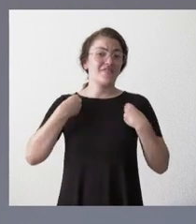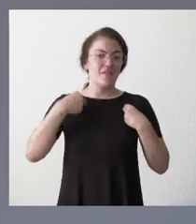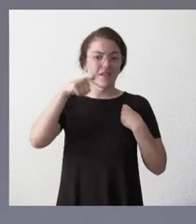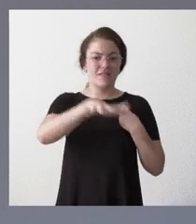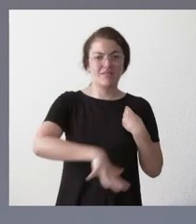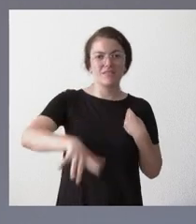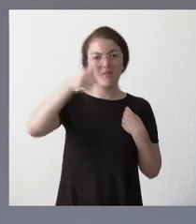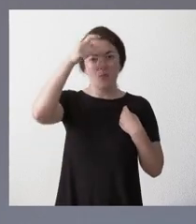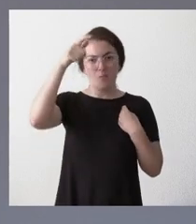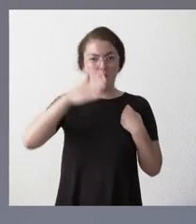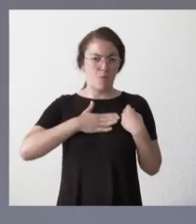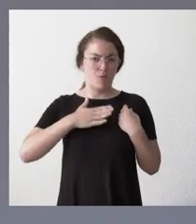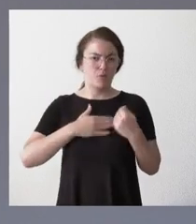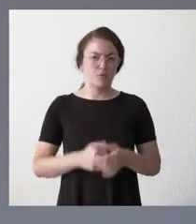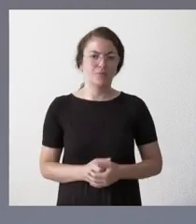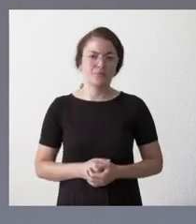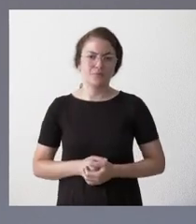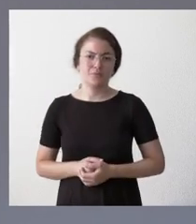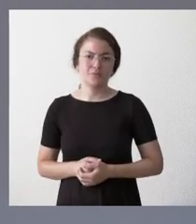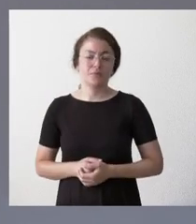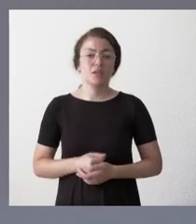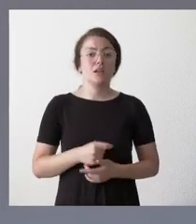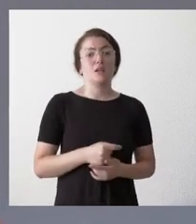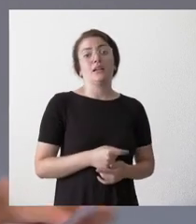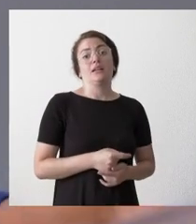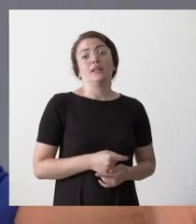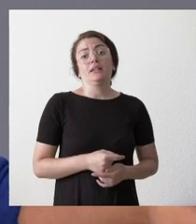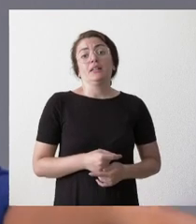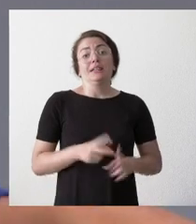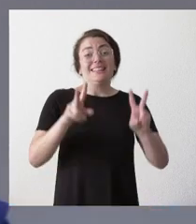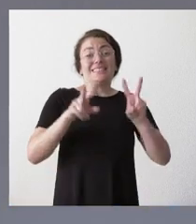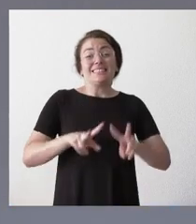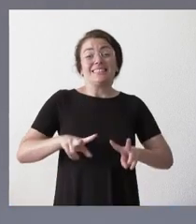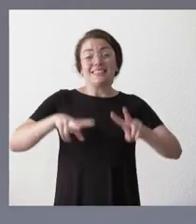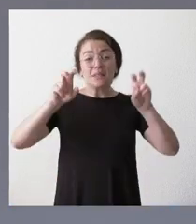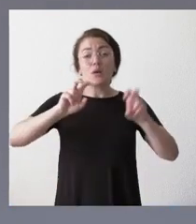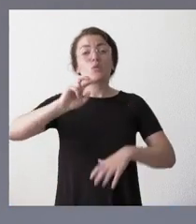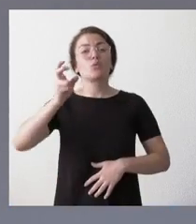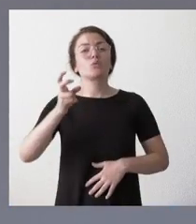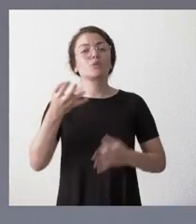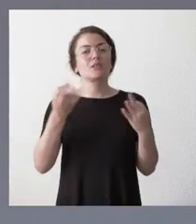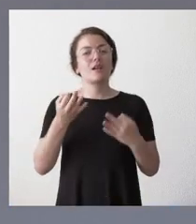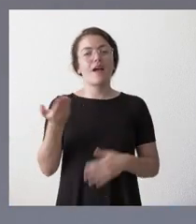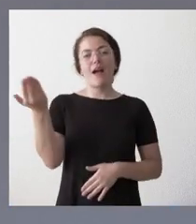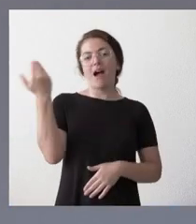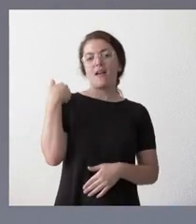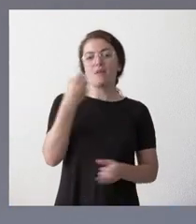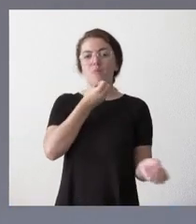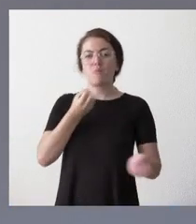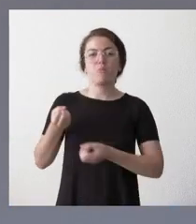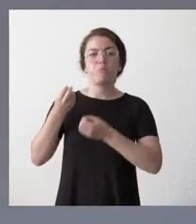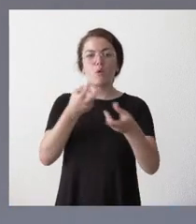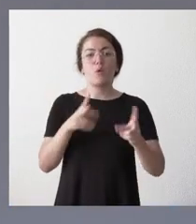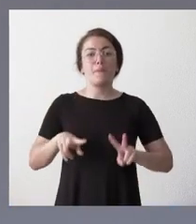pueblos. Además de este tema, informar también, ayer se anunció el inicio